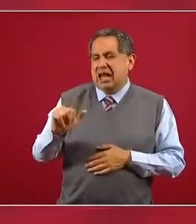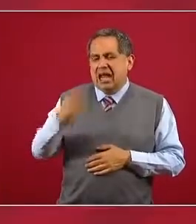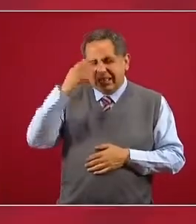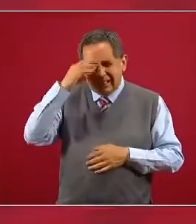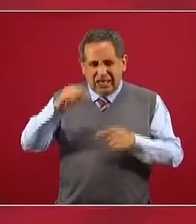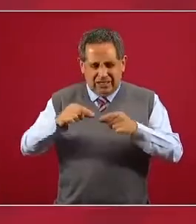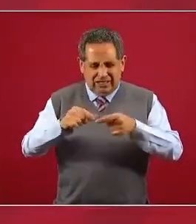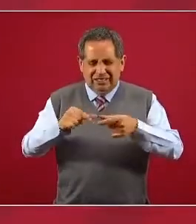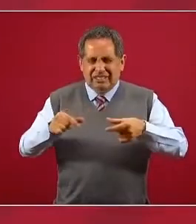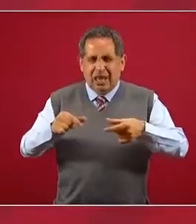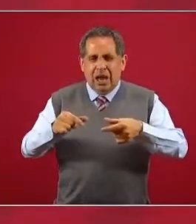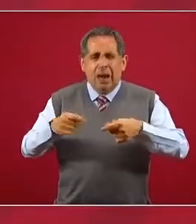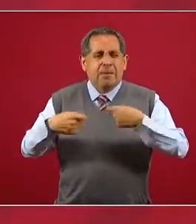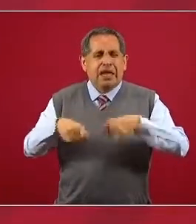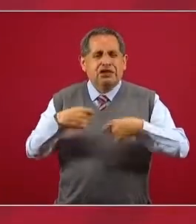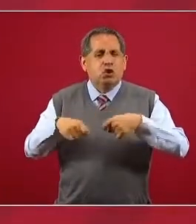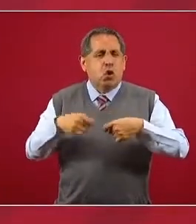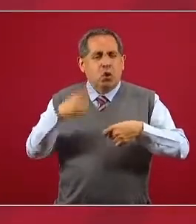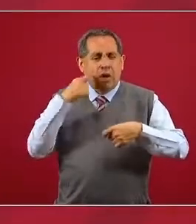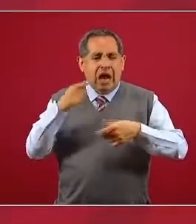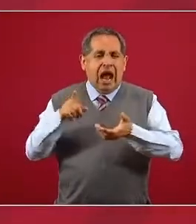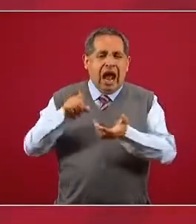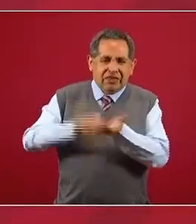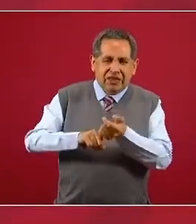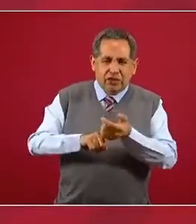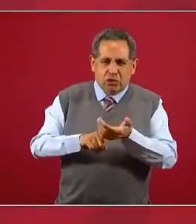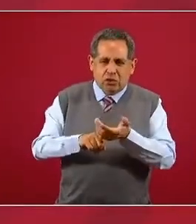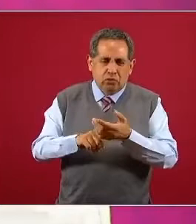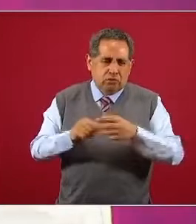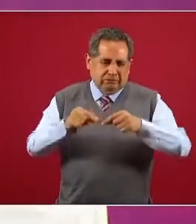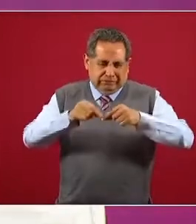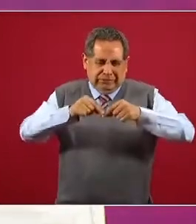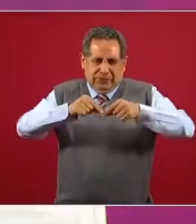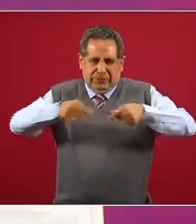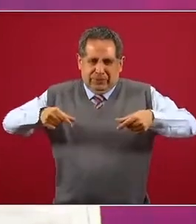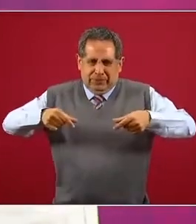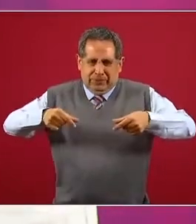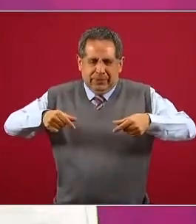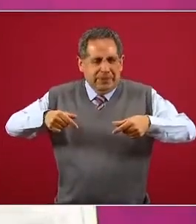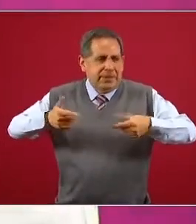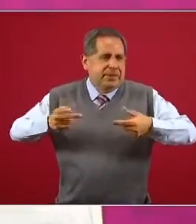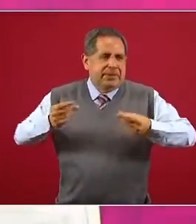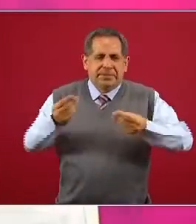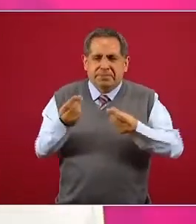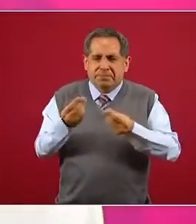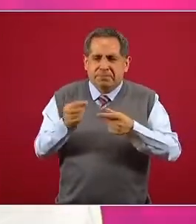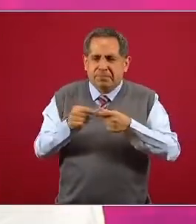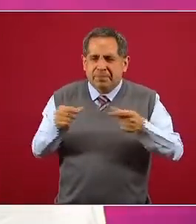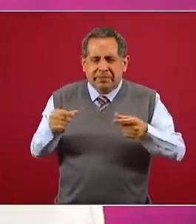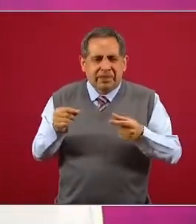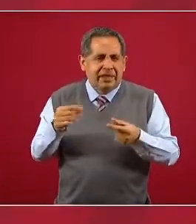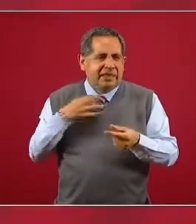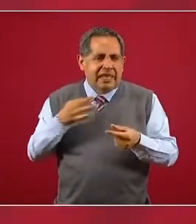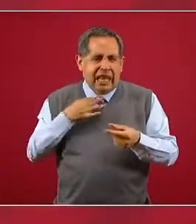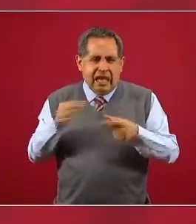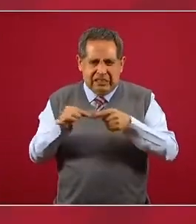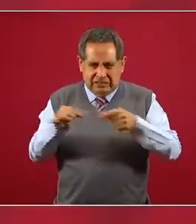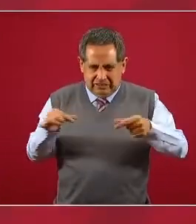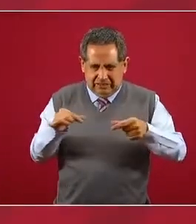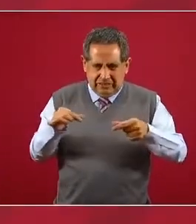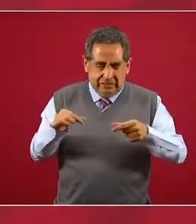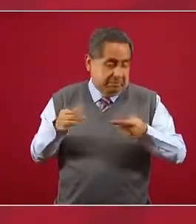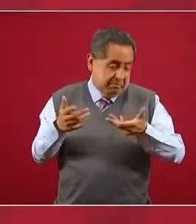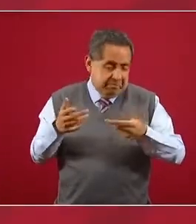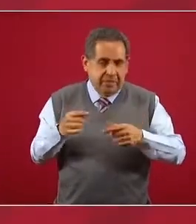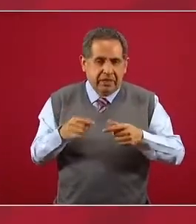pequeño estuchito de plástico que adentro tiene una tira de un material textil,